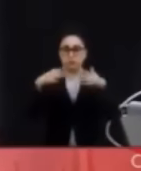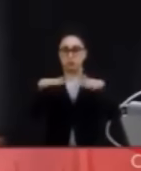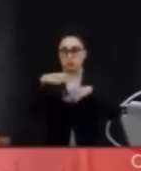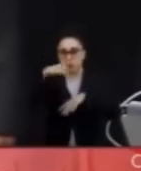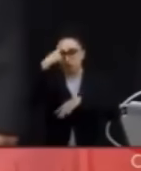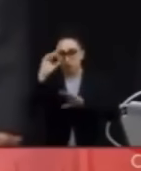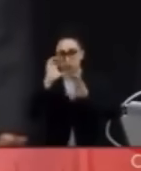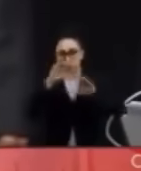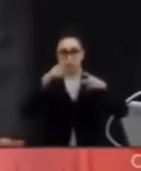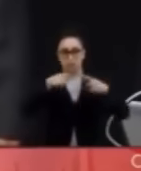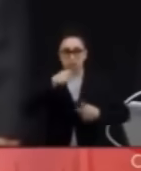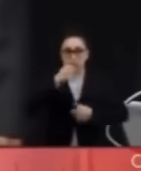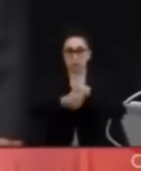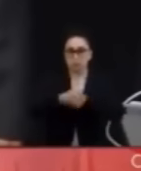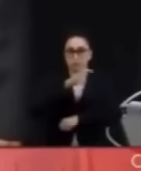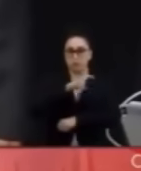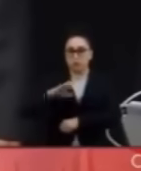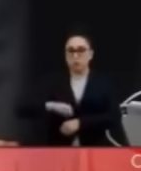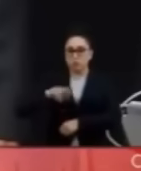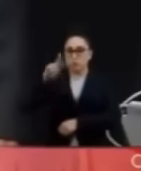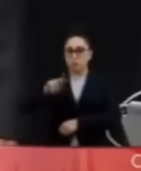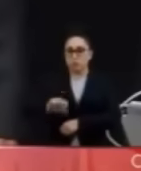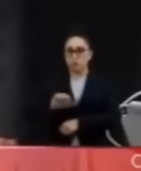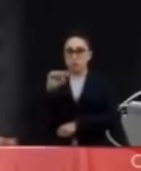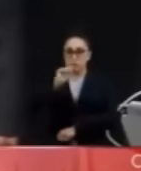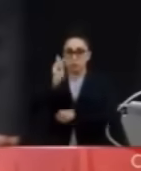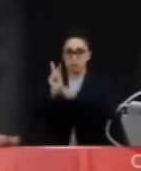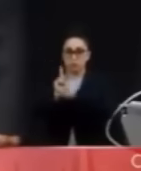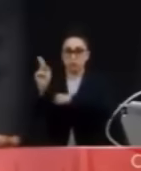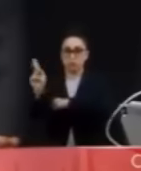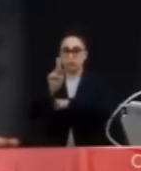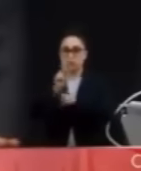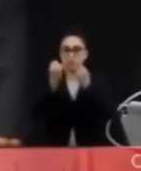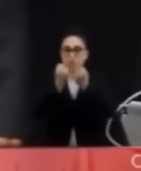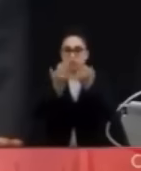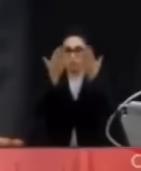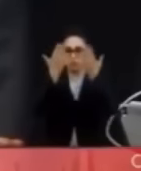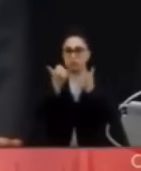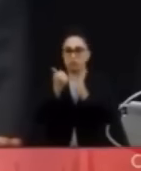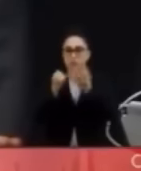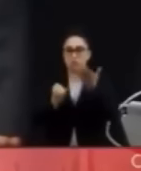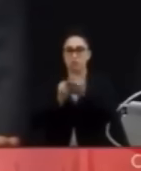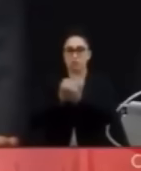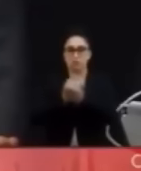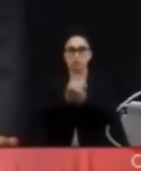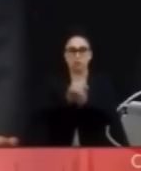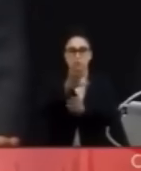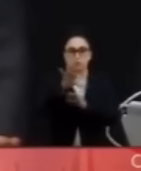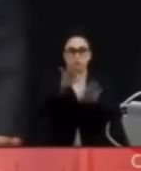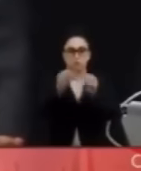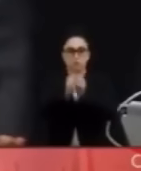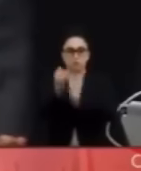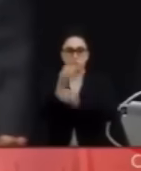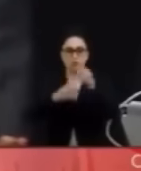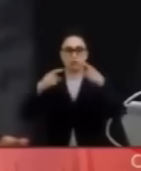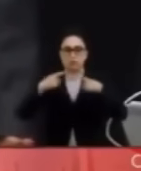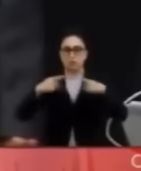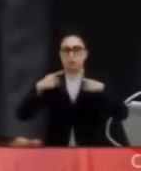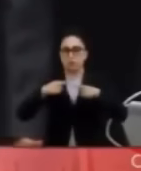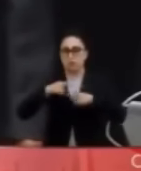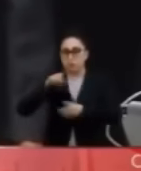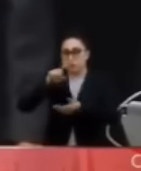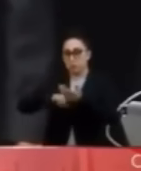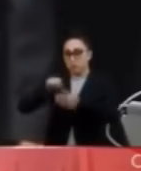histórica ningún país del mundo Elige a todas sus personas juzgadoras y desde